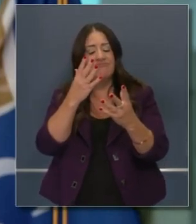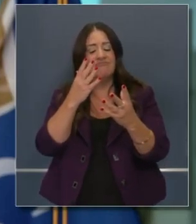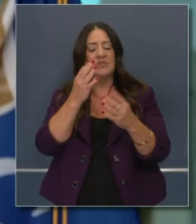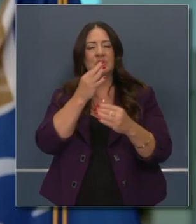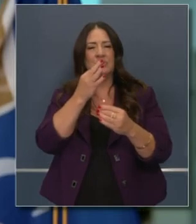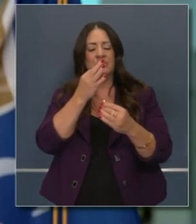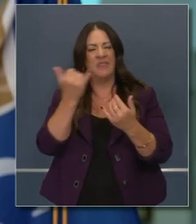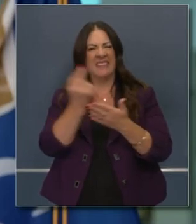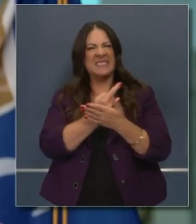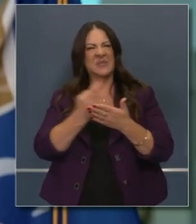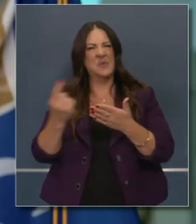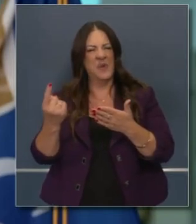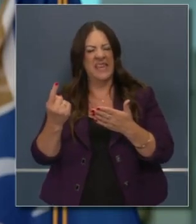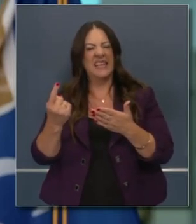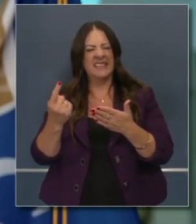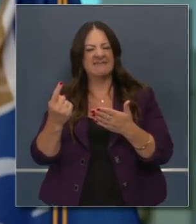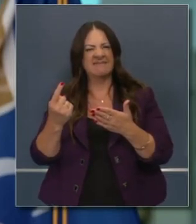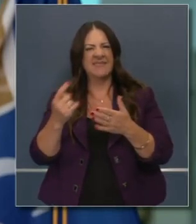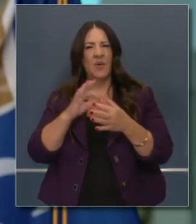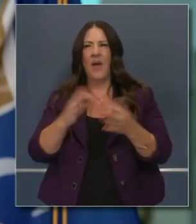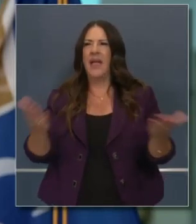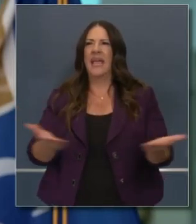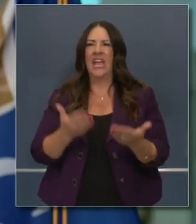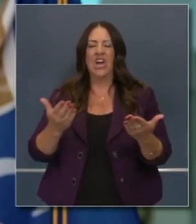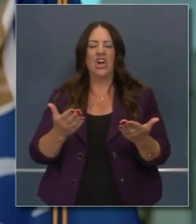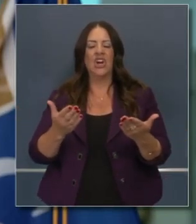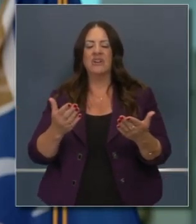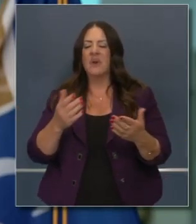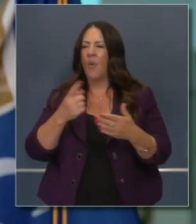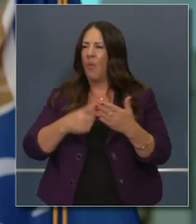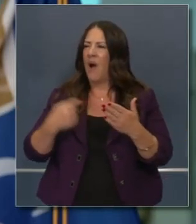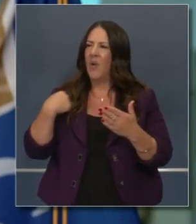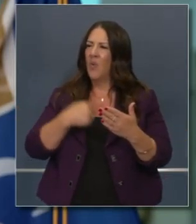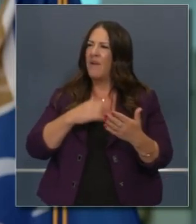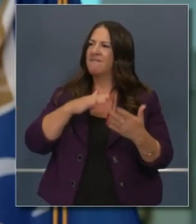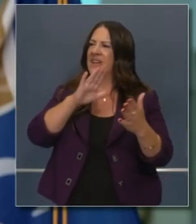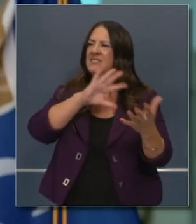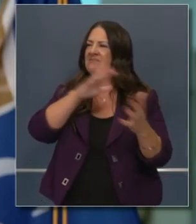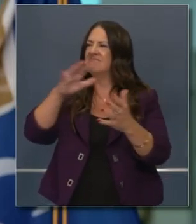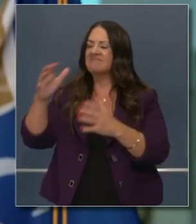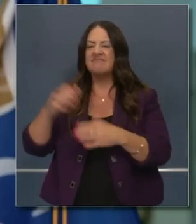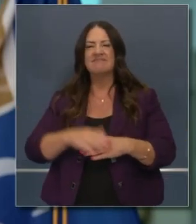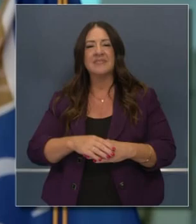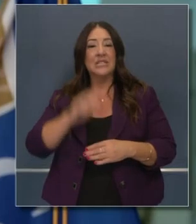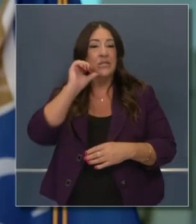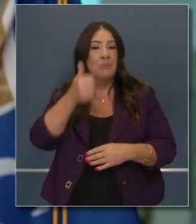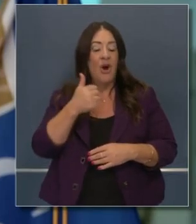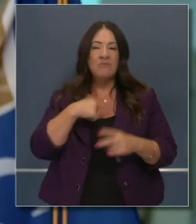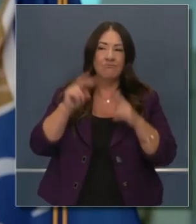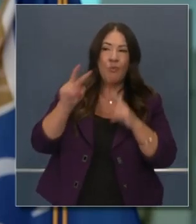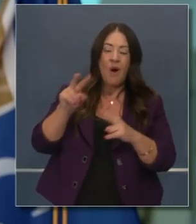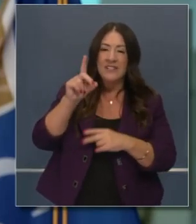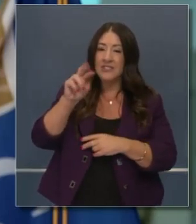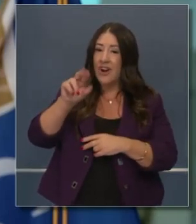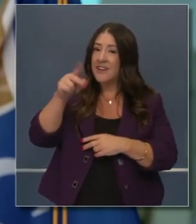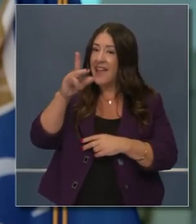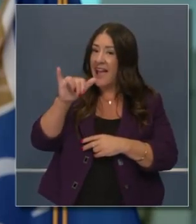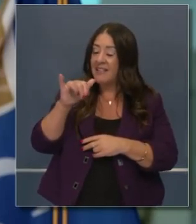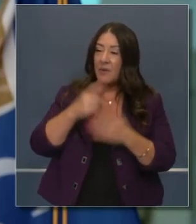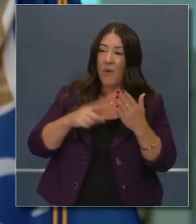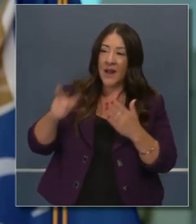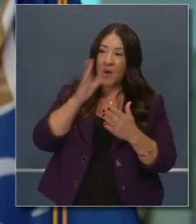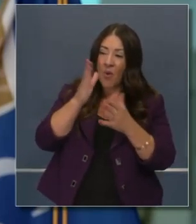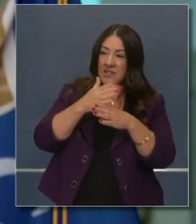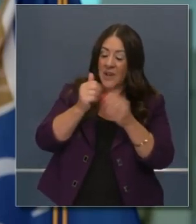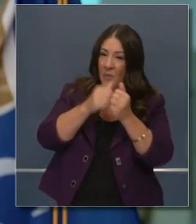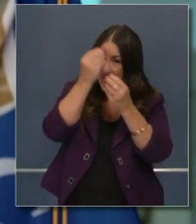todos. Anticipo con ánimo traerles las últimas noticias de esos retos y batallas que estamos enfrentando. Mañana el Dr.